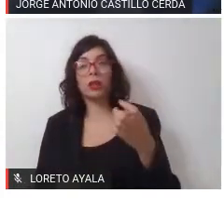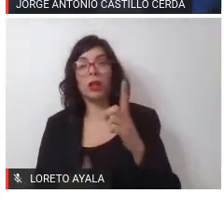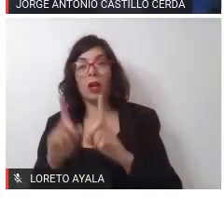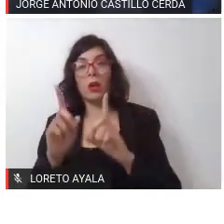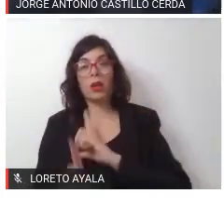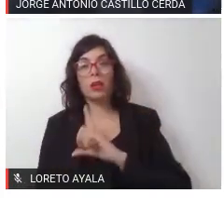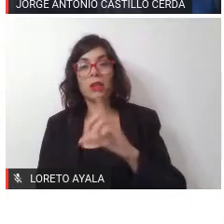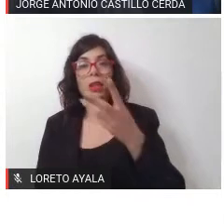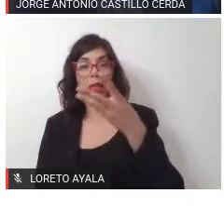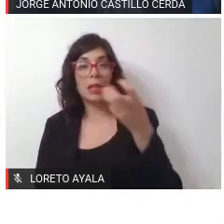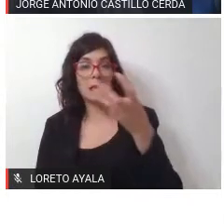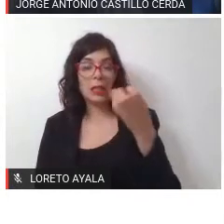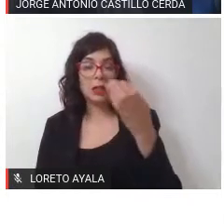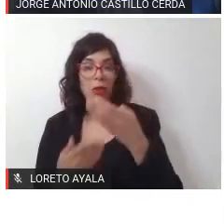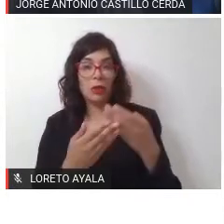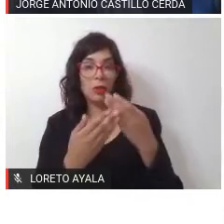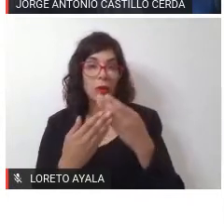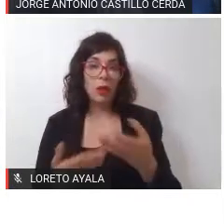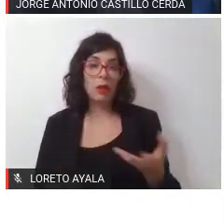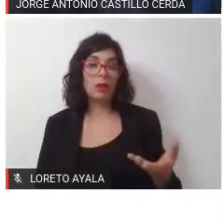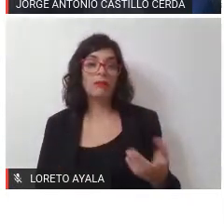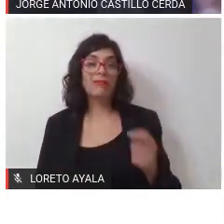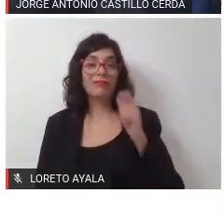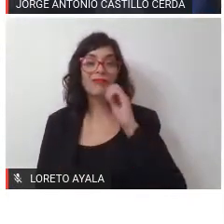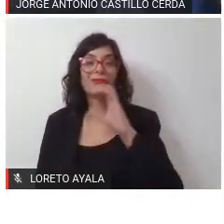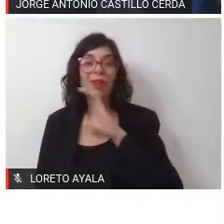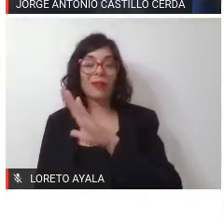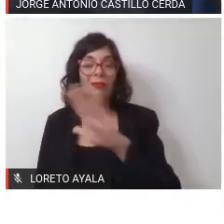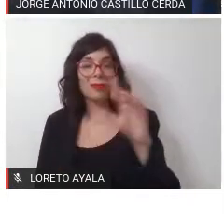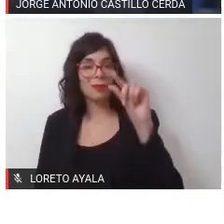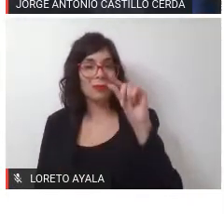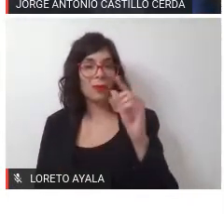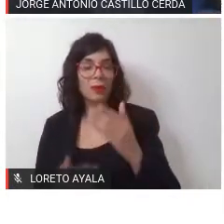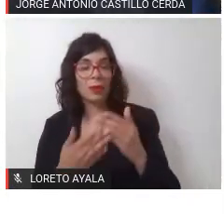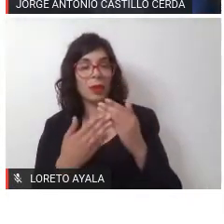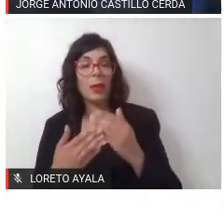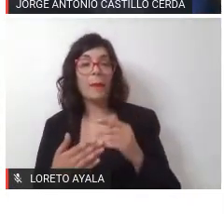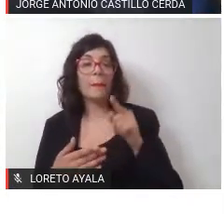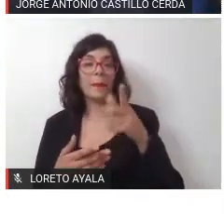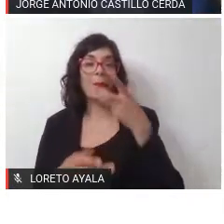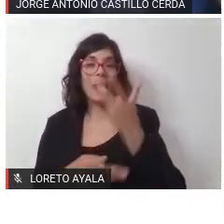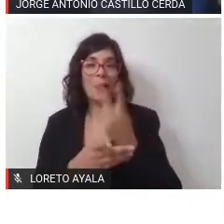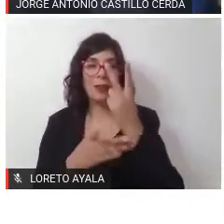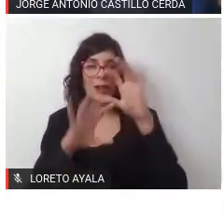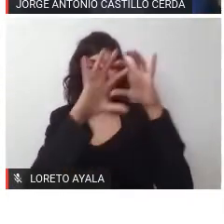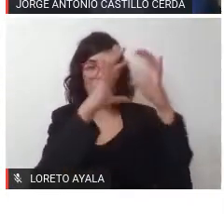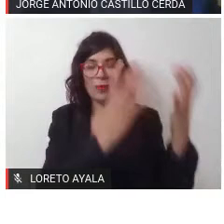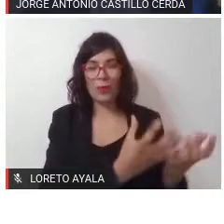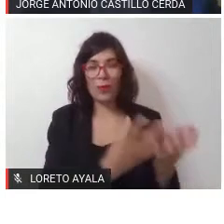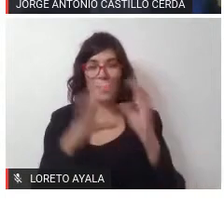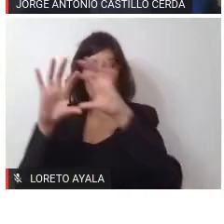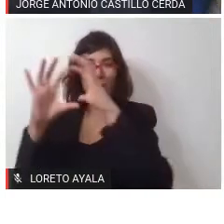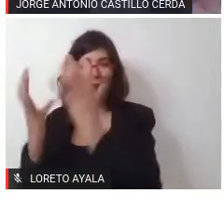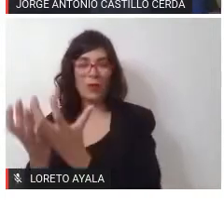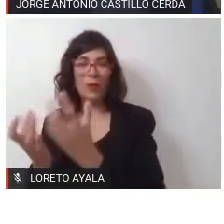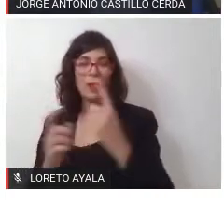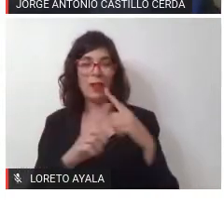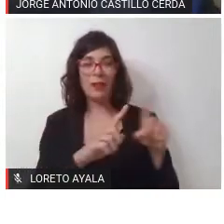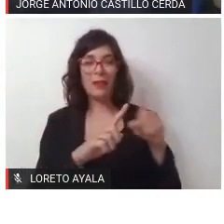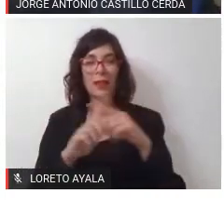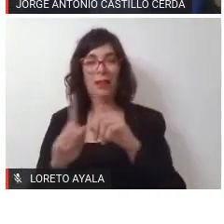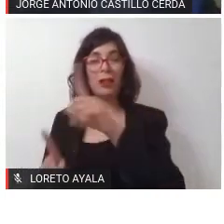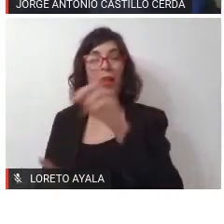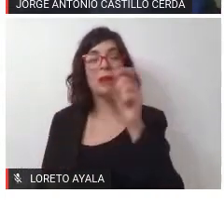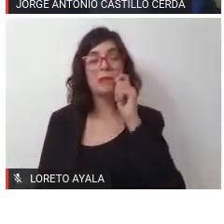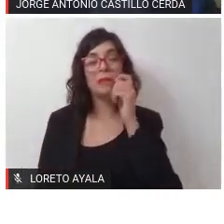alumnos desde el mundo rural. Así que también tenemos esos dos mundos, y no caricaturizar